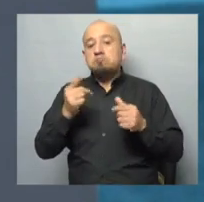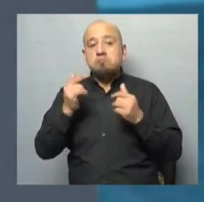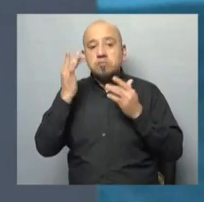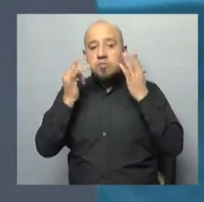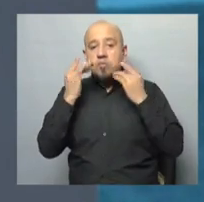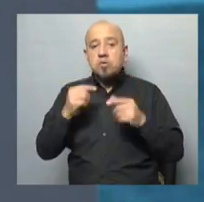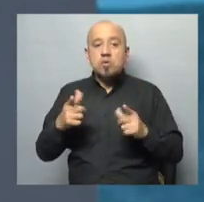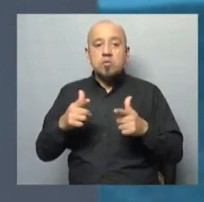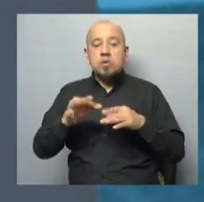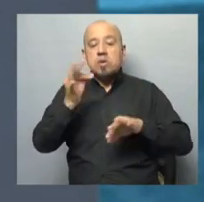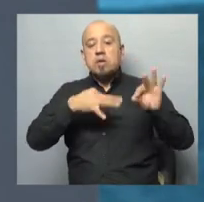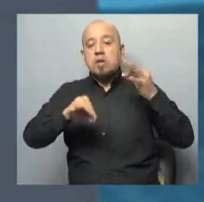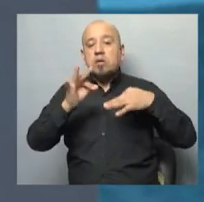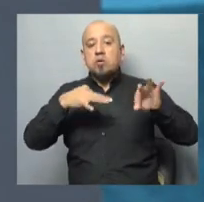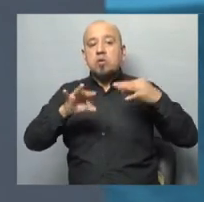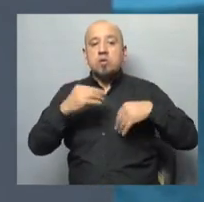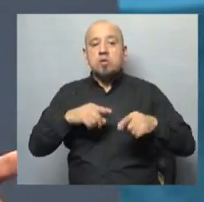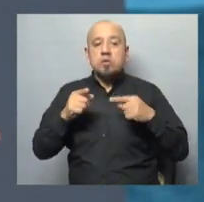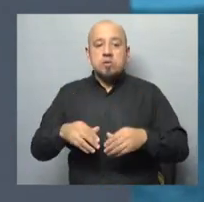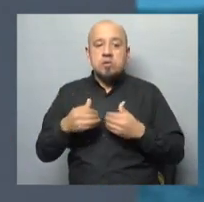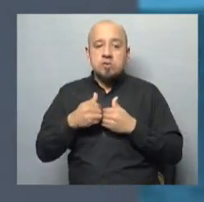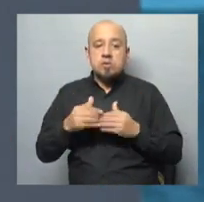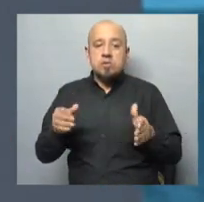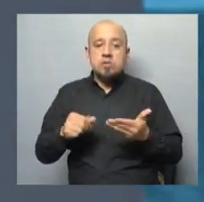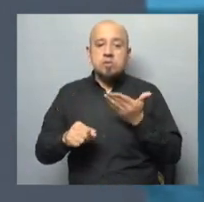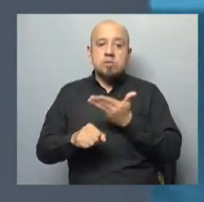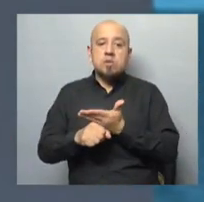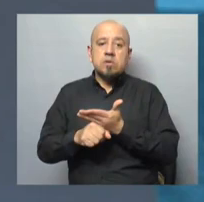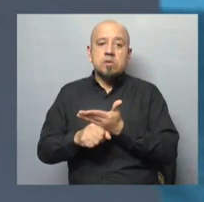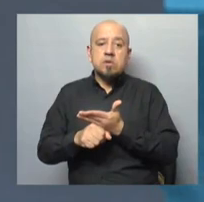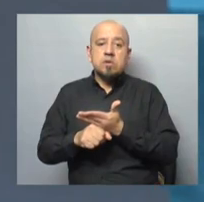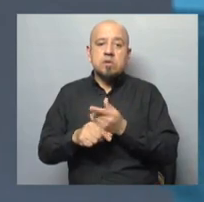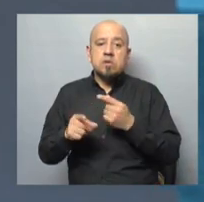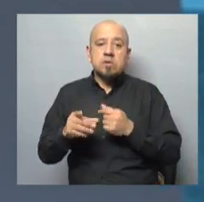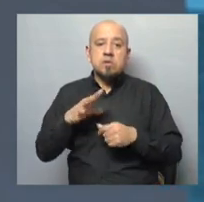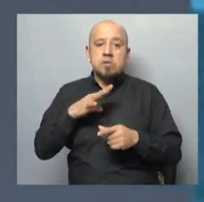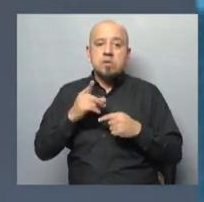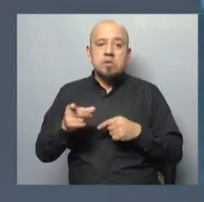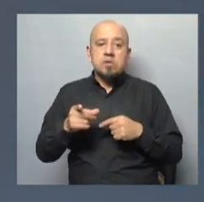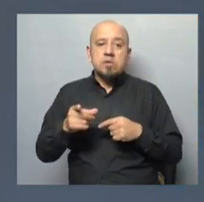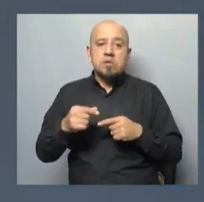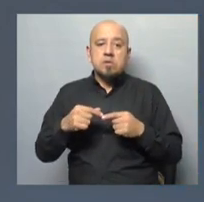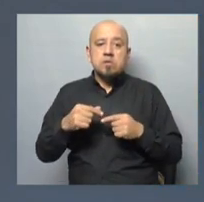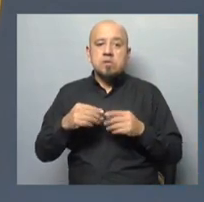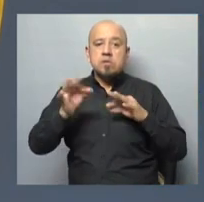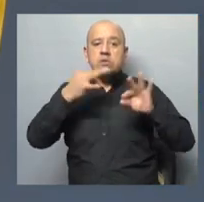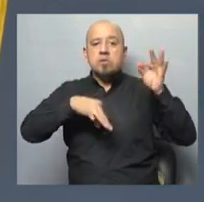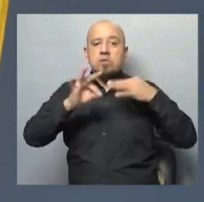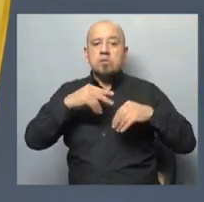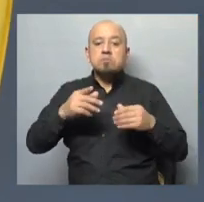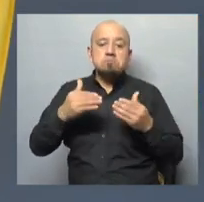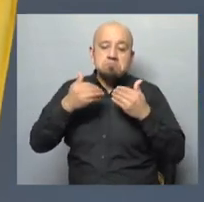existiera el teatro incluso cuando se empezó a pedir que abrieran los teatros